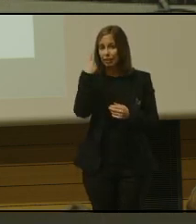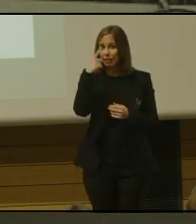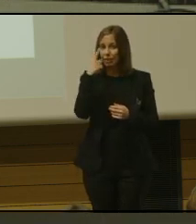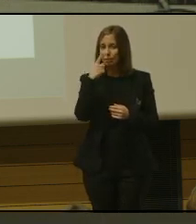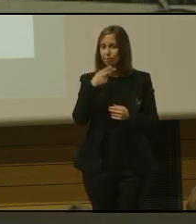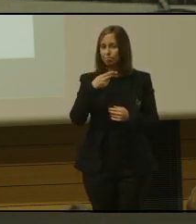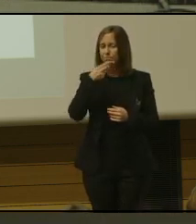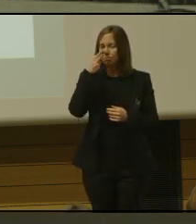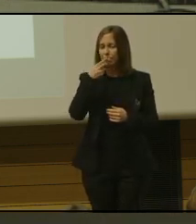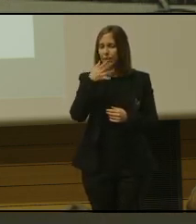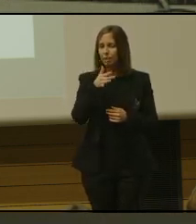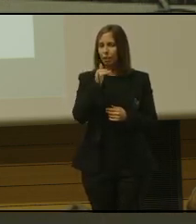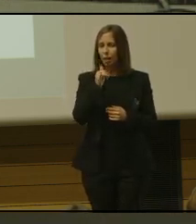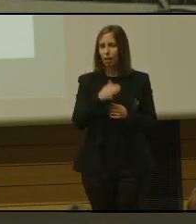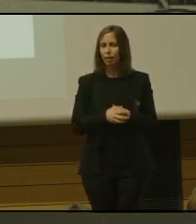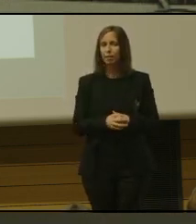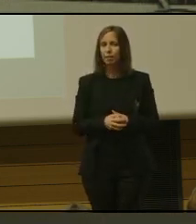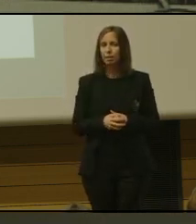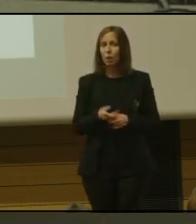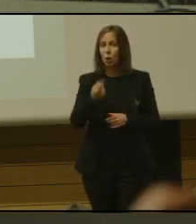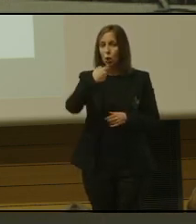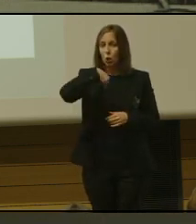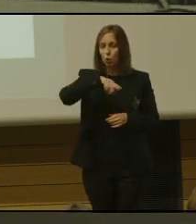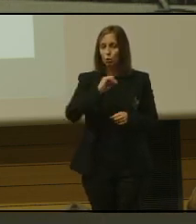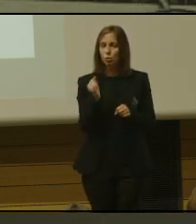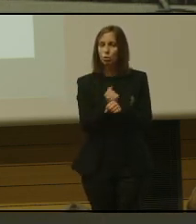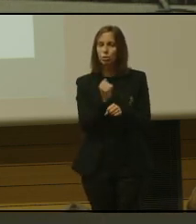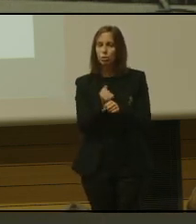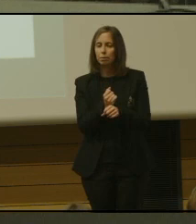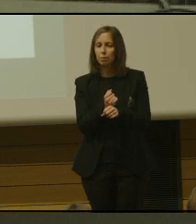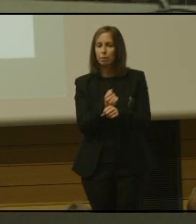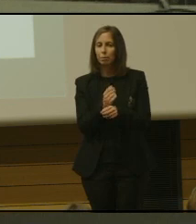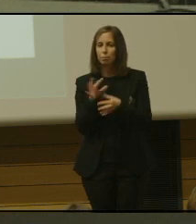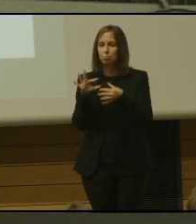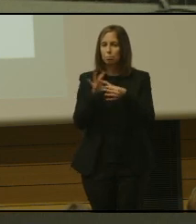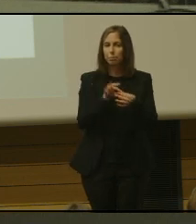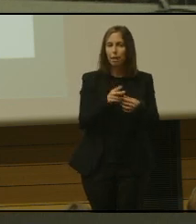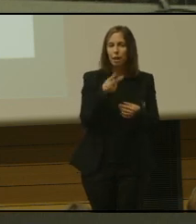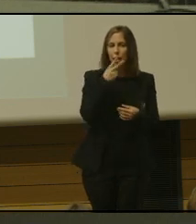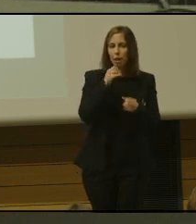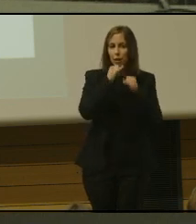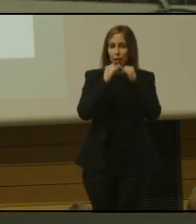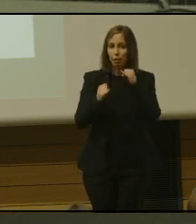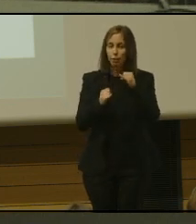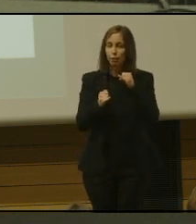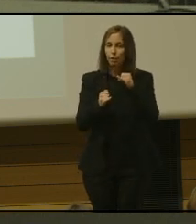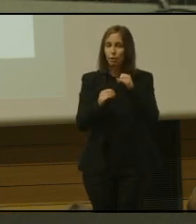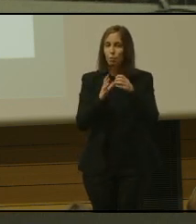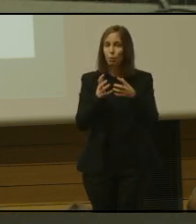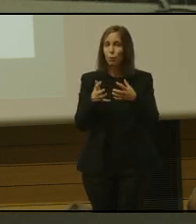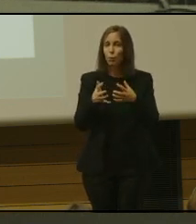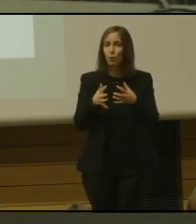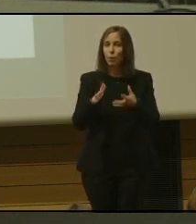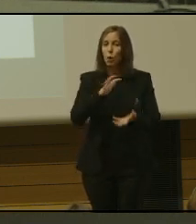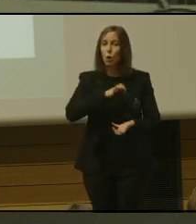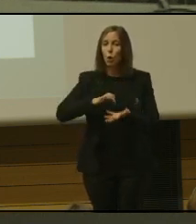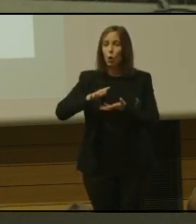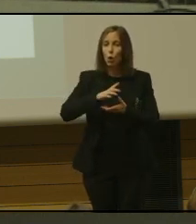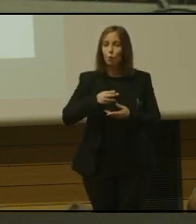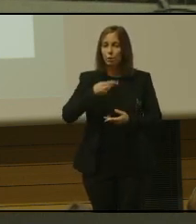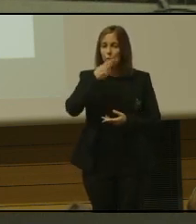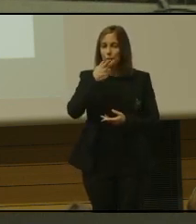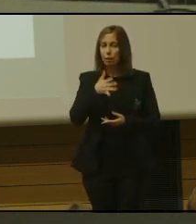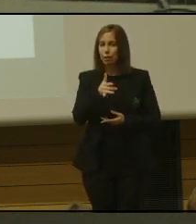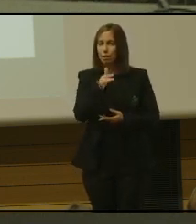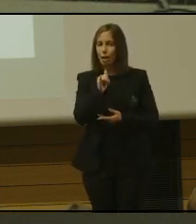muy interesante. Nosotros que estamos trabajando un poquito con los cigarrillos electrónicos, sobre todo en el tema de los conflictos de intereses,